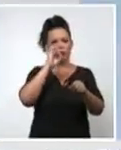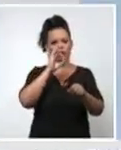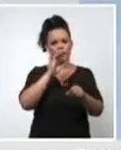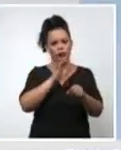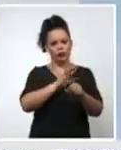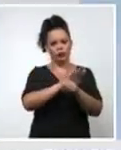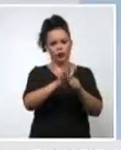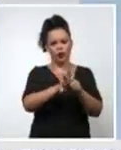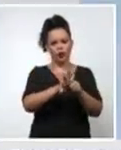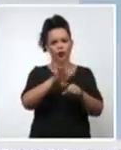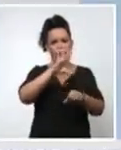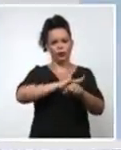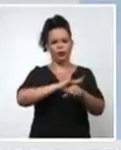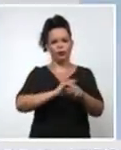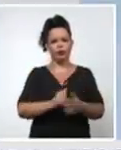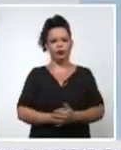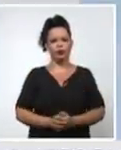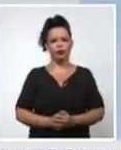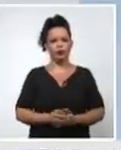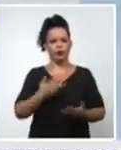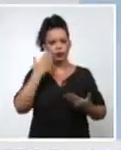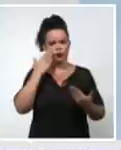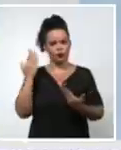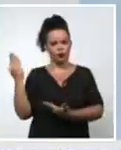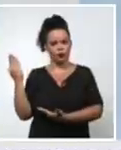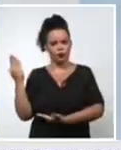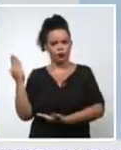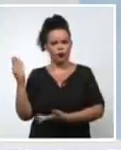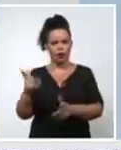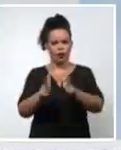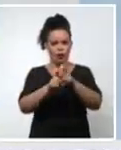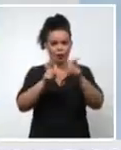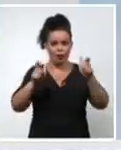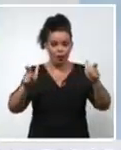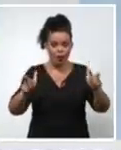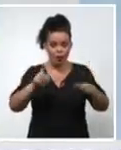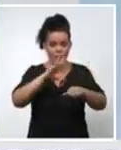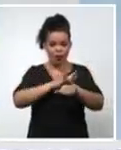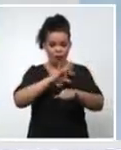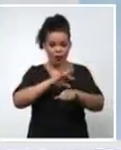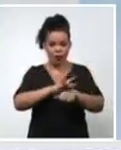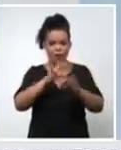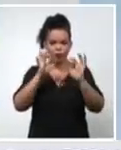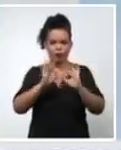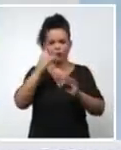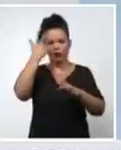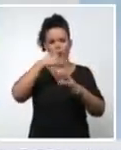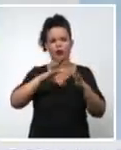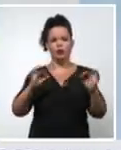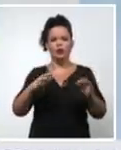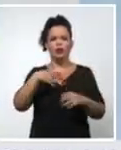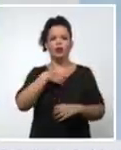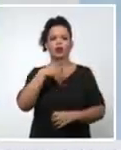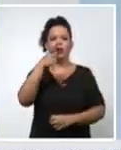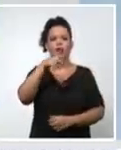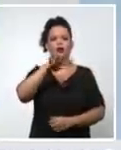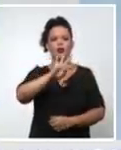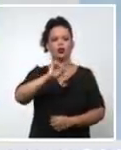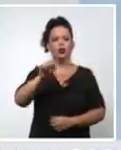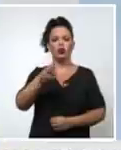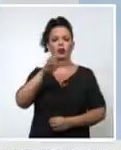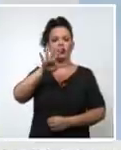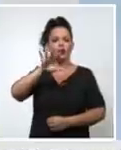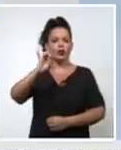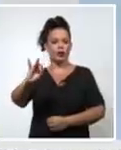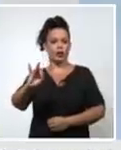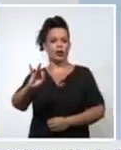La mayor tasa en estos momentos en Cuba es la de Artemisa, con una tasa de 14,57, que